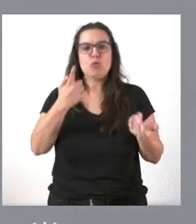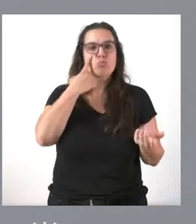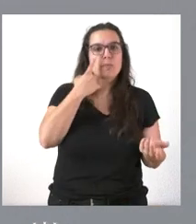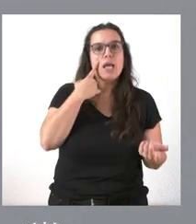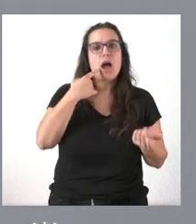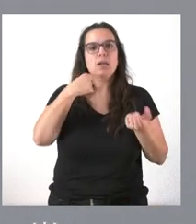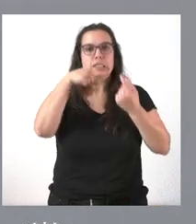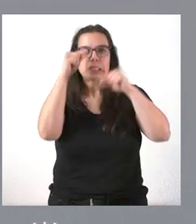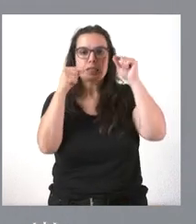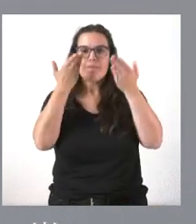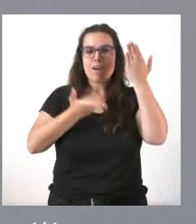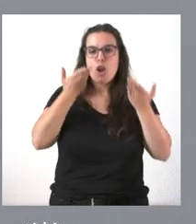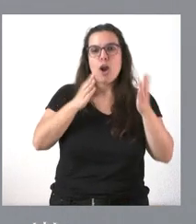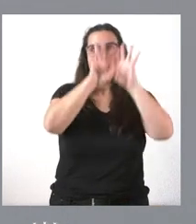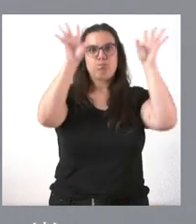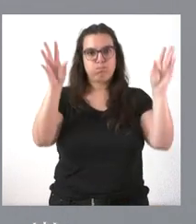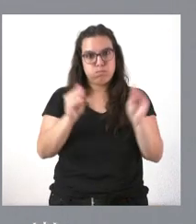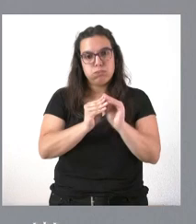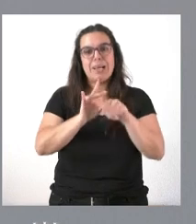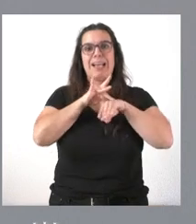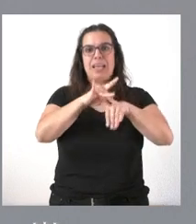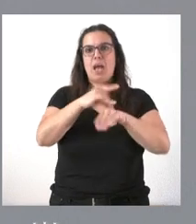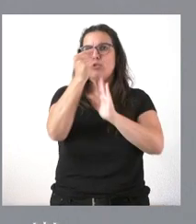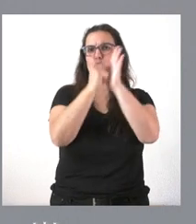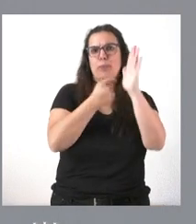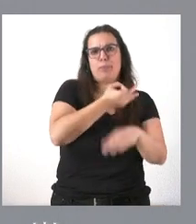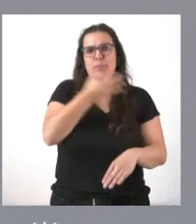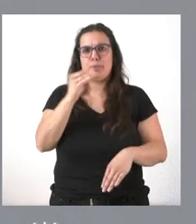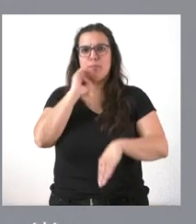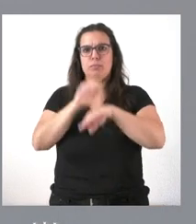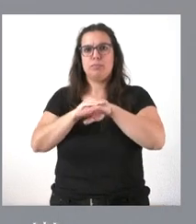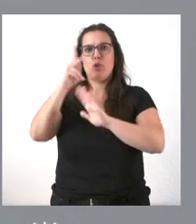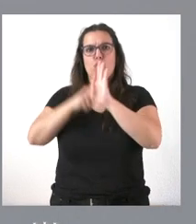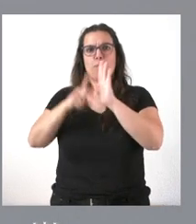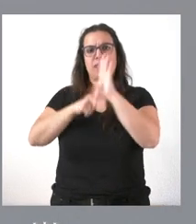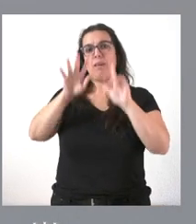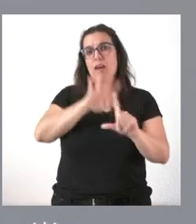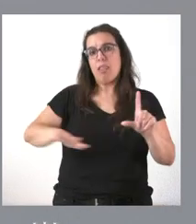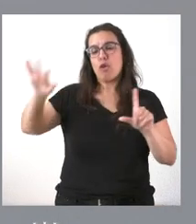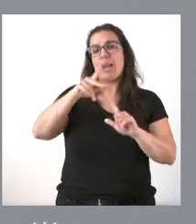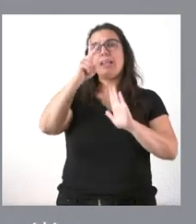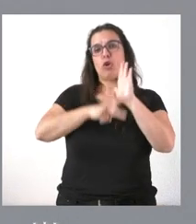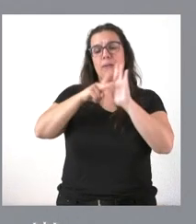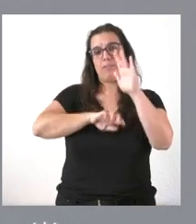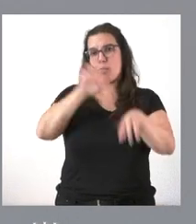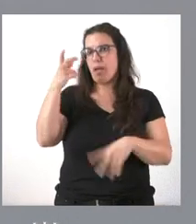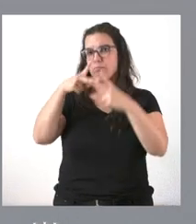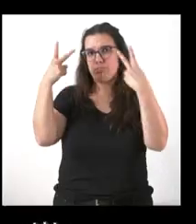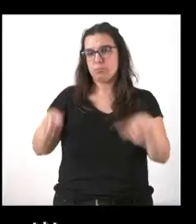para valorar esa guía y que esa guía cumple todas las condiciones y también la normativa nacional y Europea